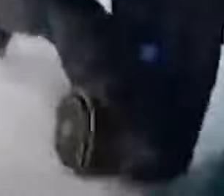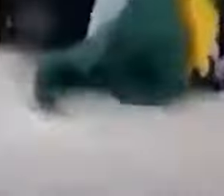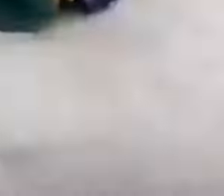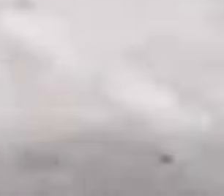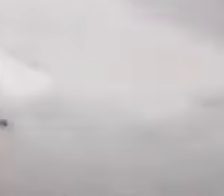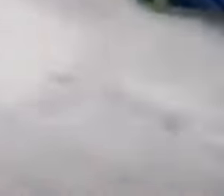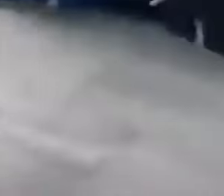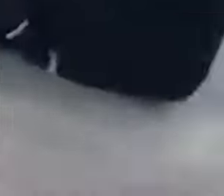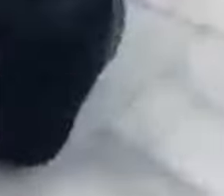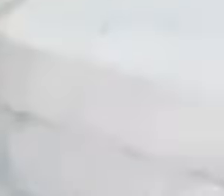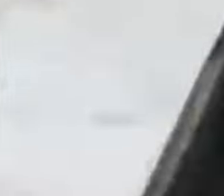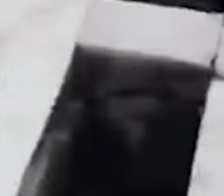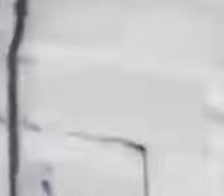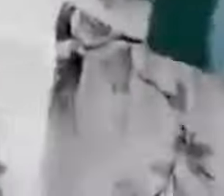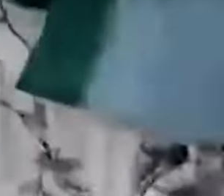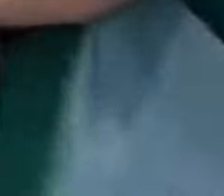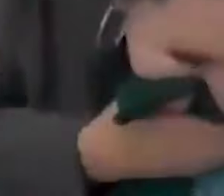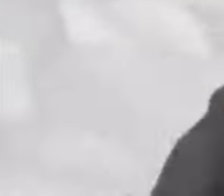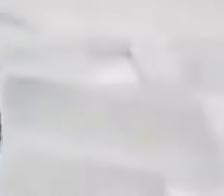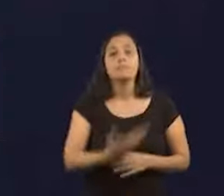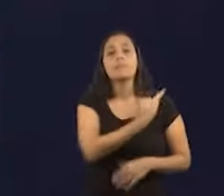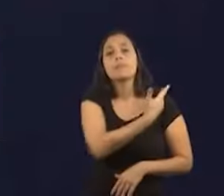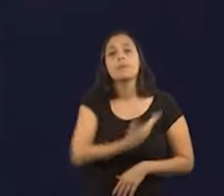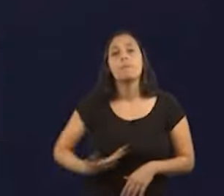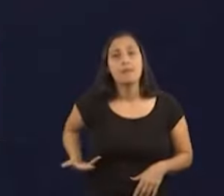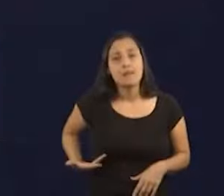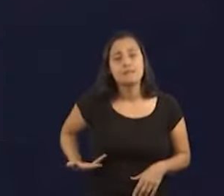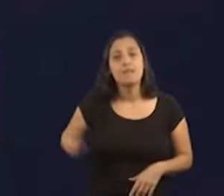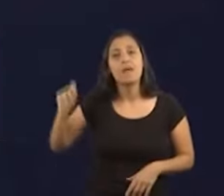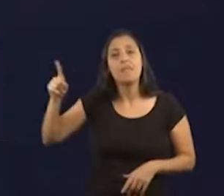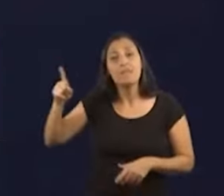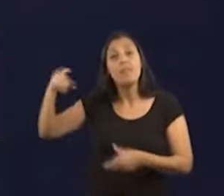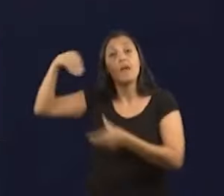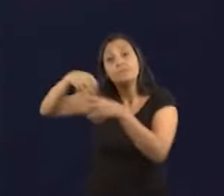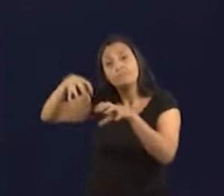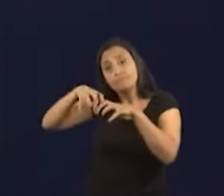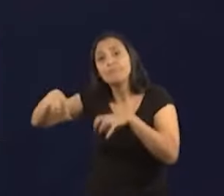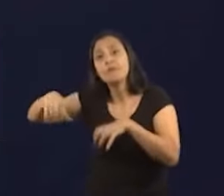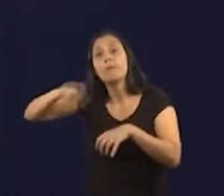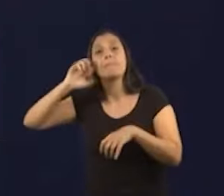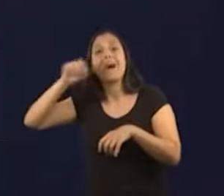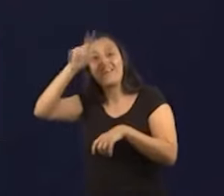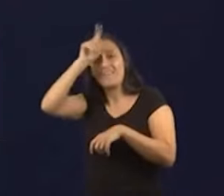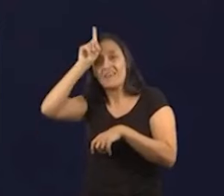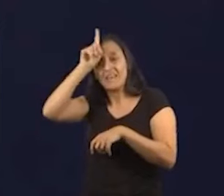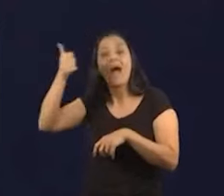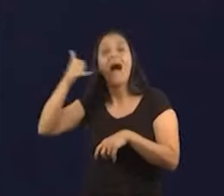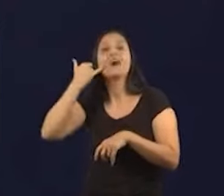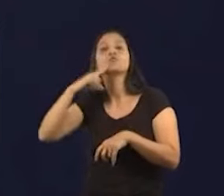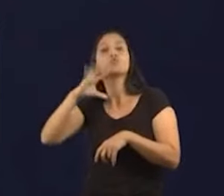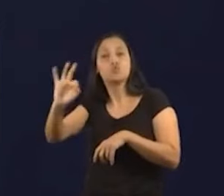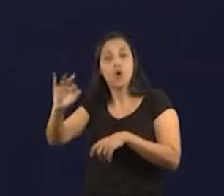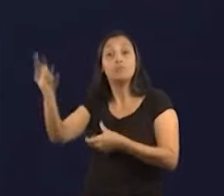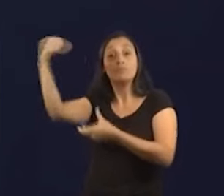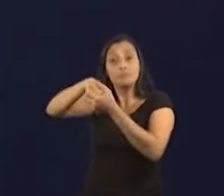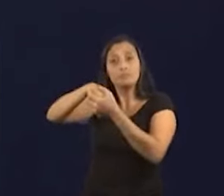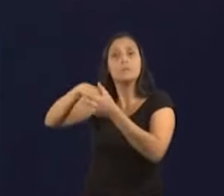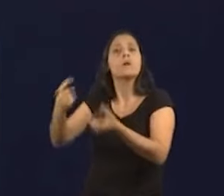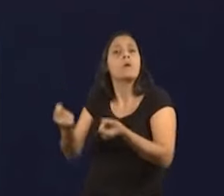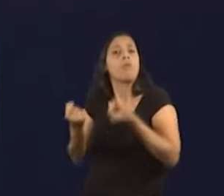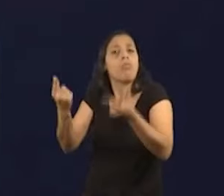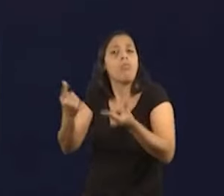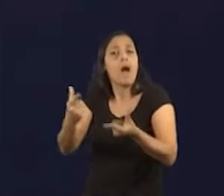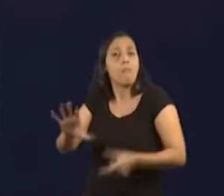tomarlas y las respetaremos declaró en conferencia de prensa El portavoz presidencial Manuel adorni si la justicia de Brasil le